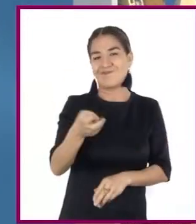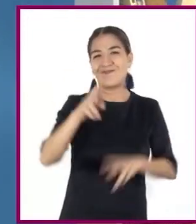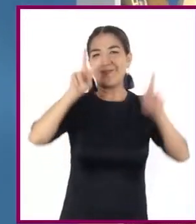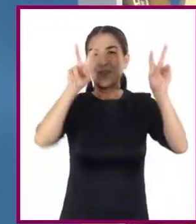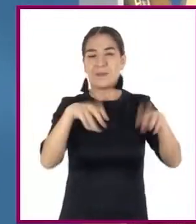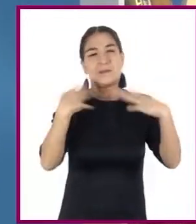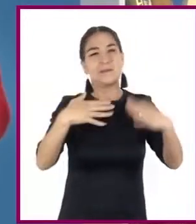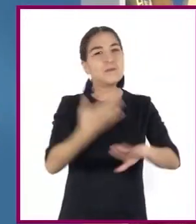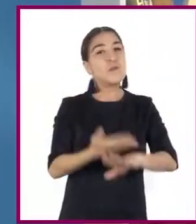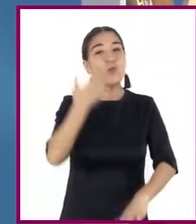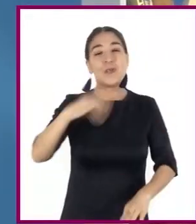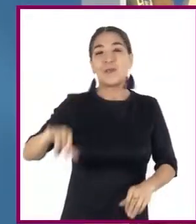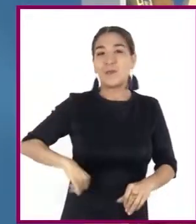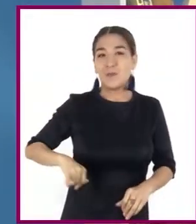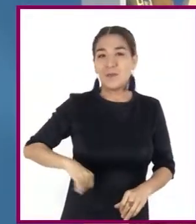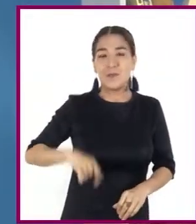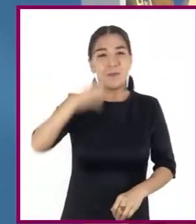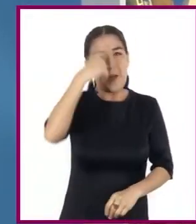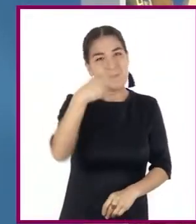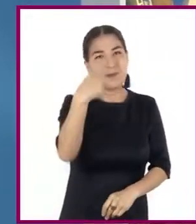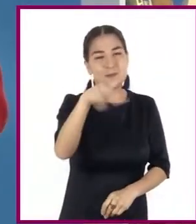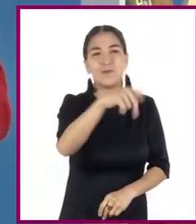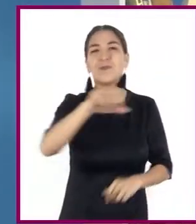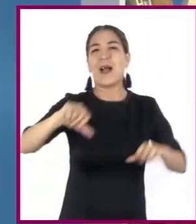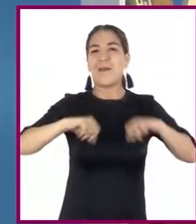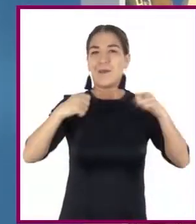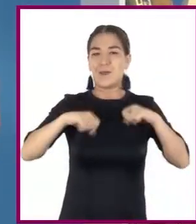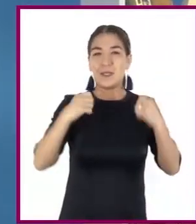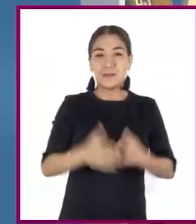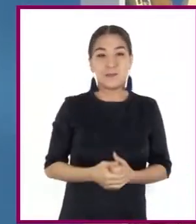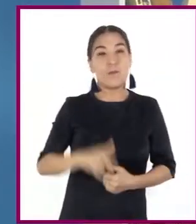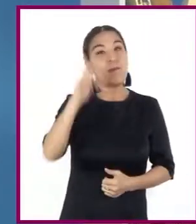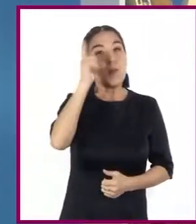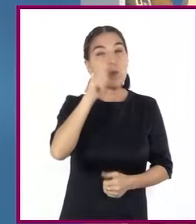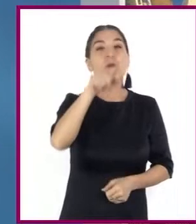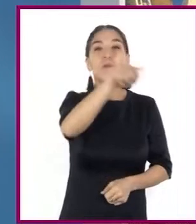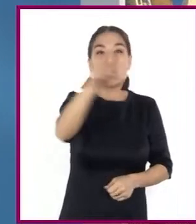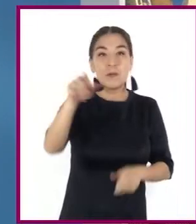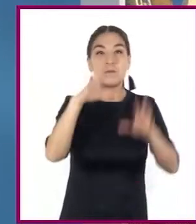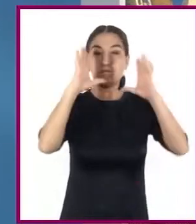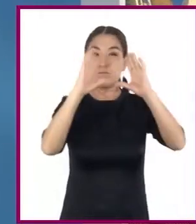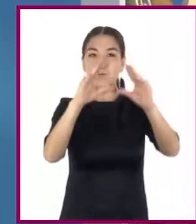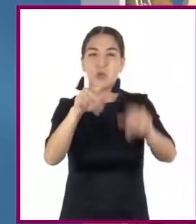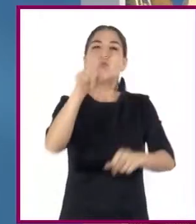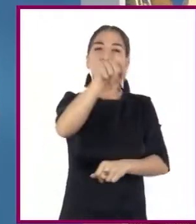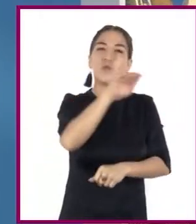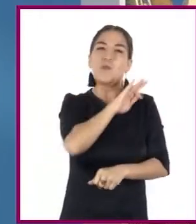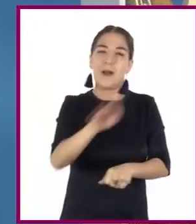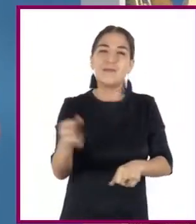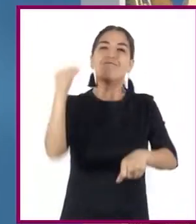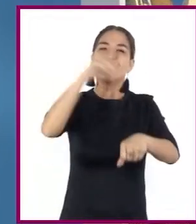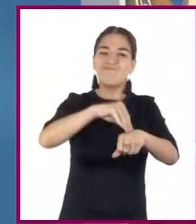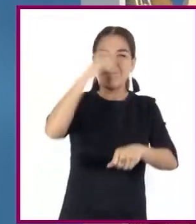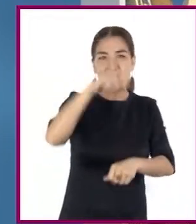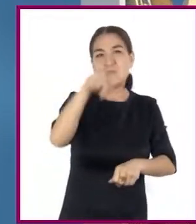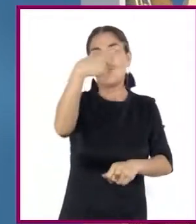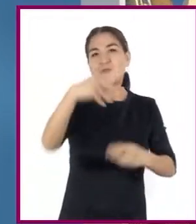sumamente importante en su adolescencia, el cual espero lo apliquen en su vida personal y